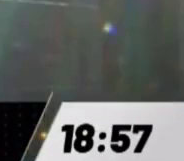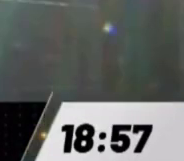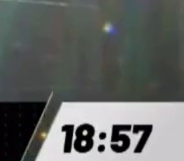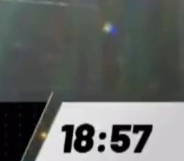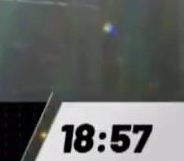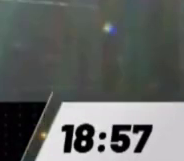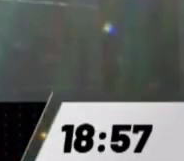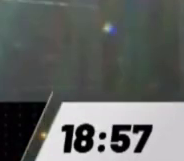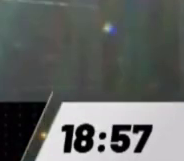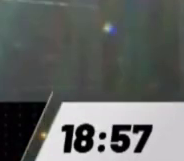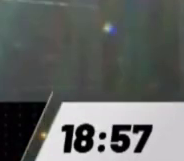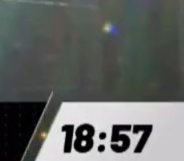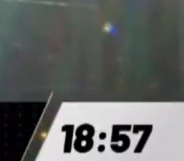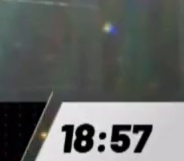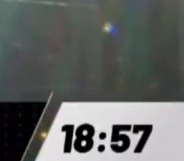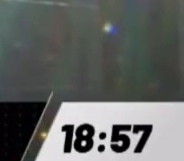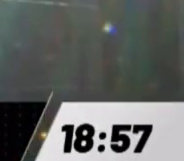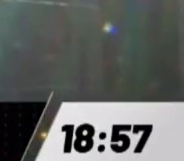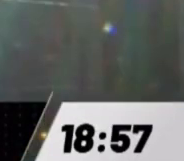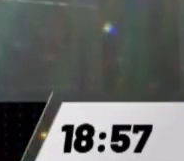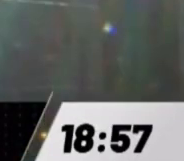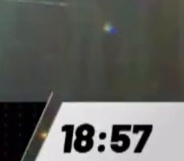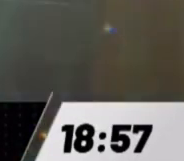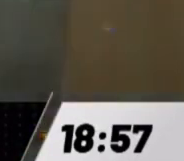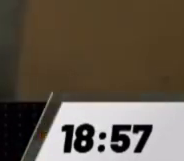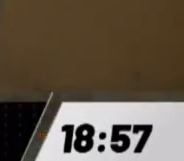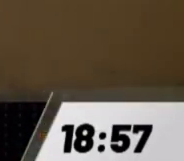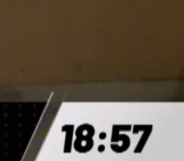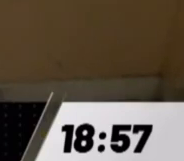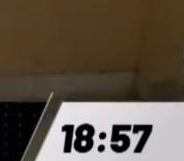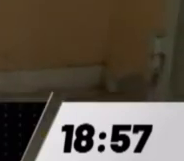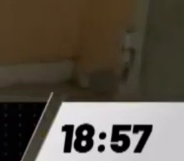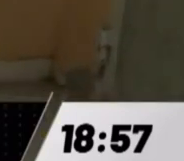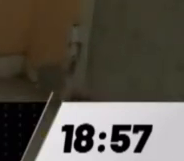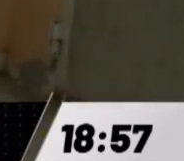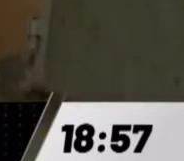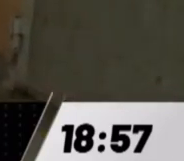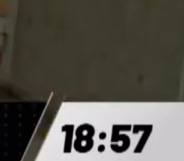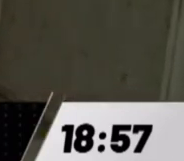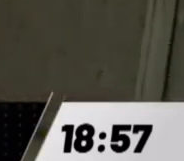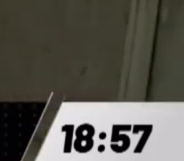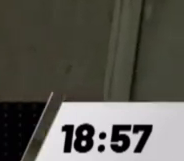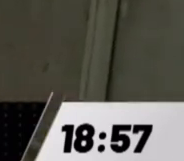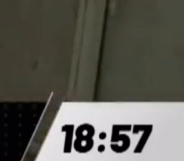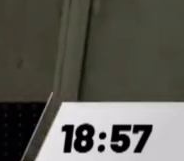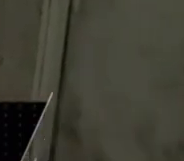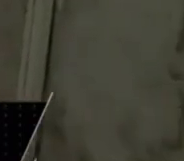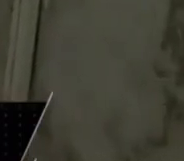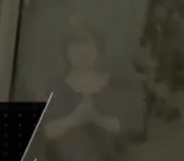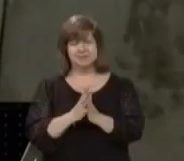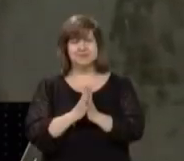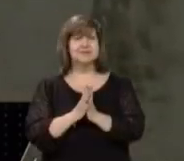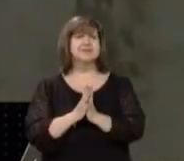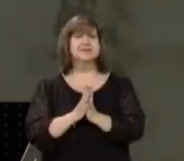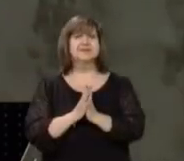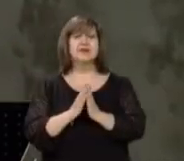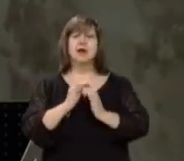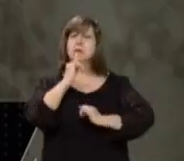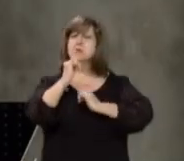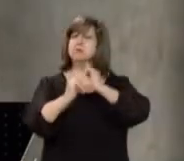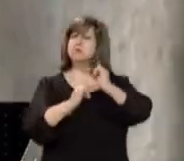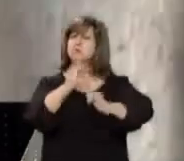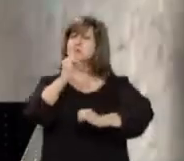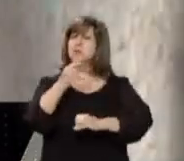color. La libertad está afuera. Adentro es vivir bajo el concepto de encierro. Y si a todo eso